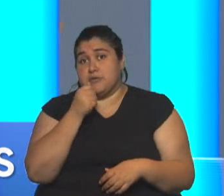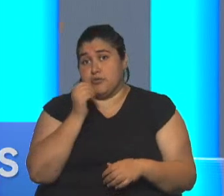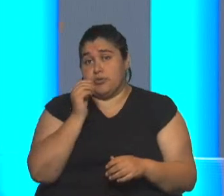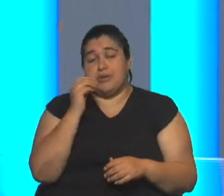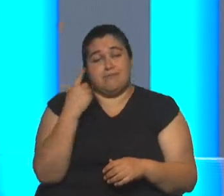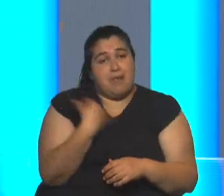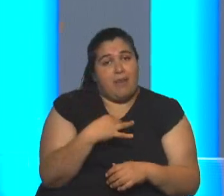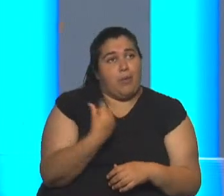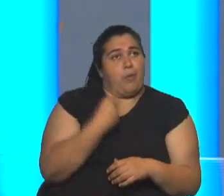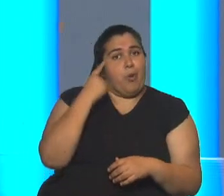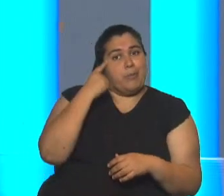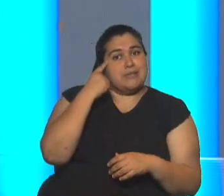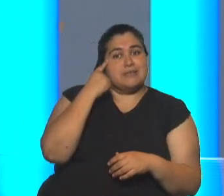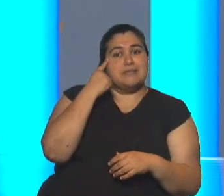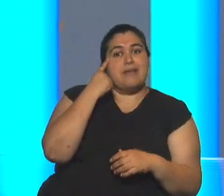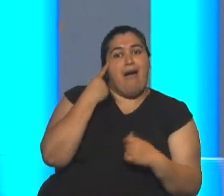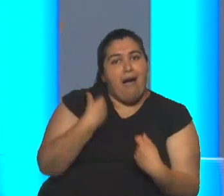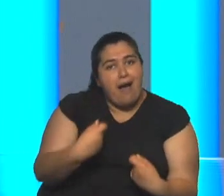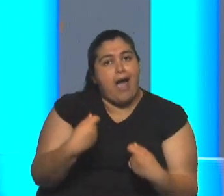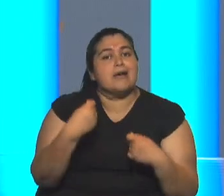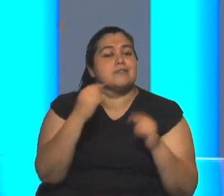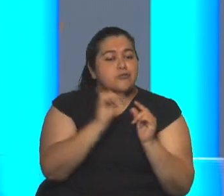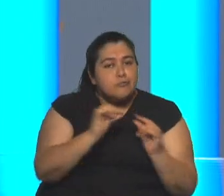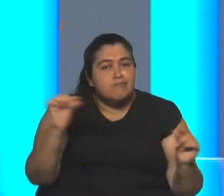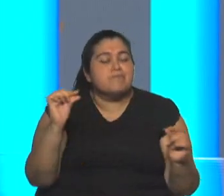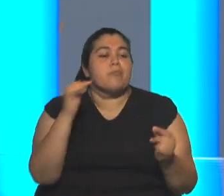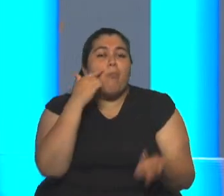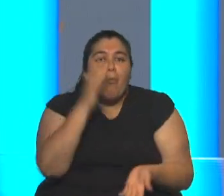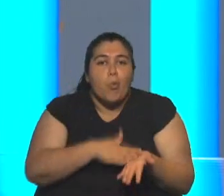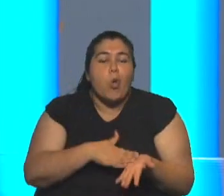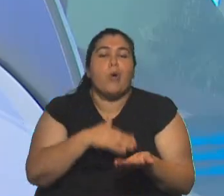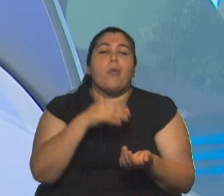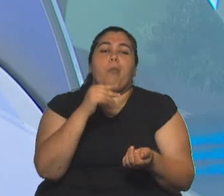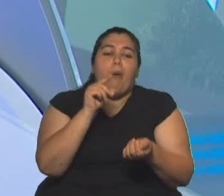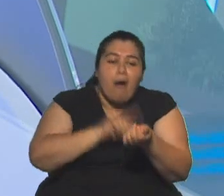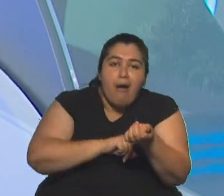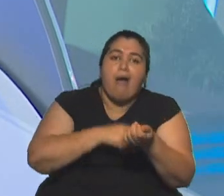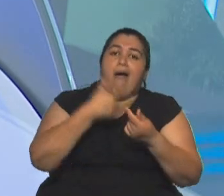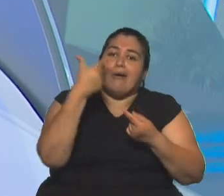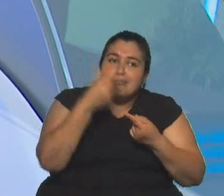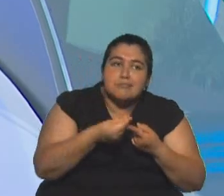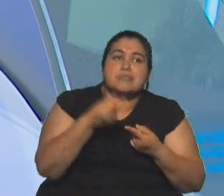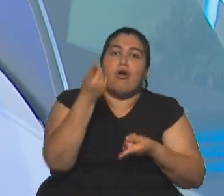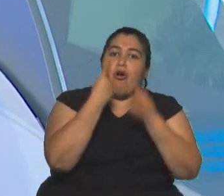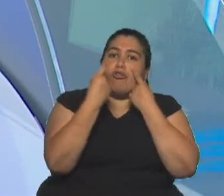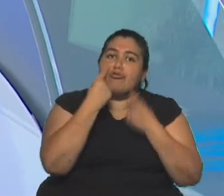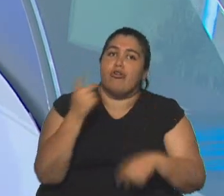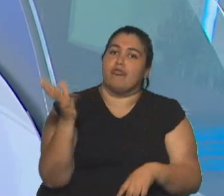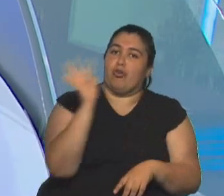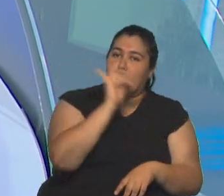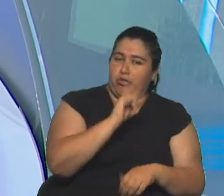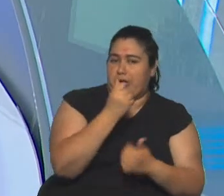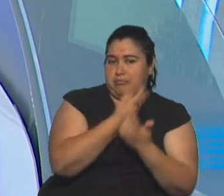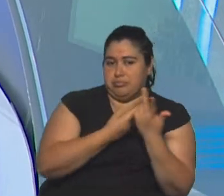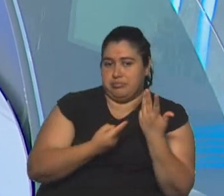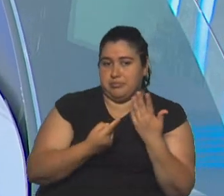hay que solventar las tiras para medir la insulina, sí, claro, los controles diarios. Los controles diarios, etcétera, etcétera, ¿no? Bueno, con